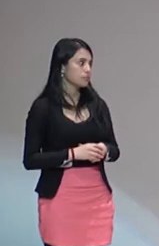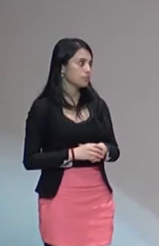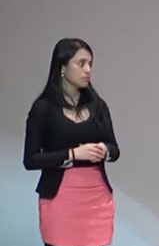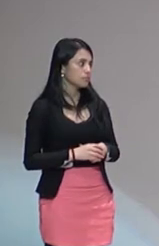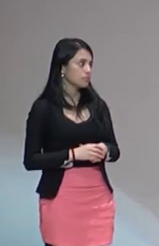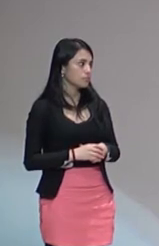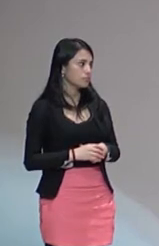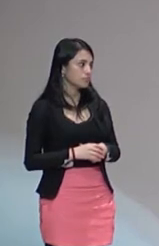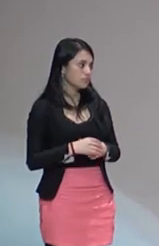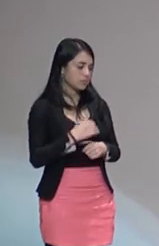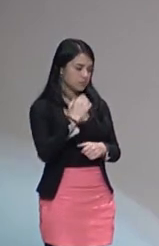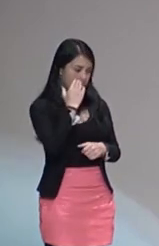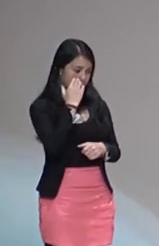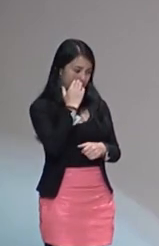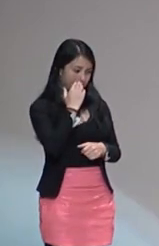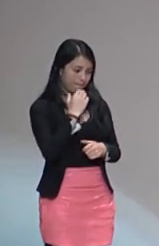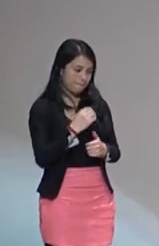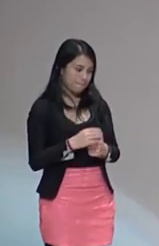Bueno,